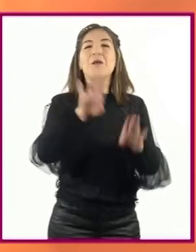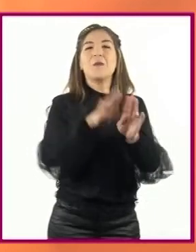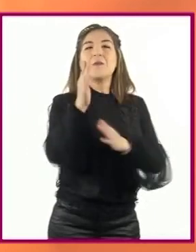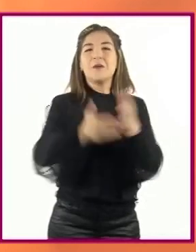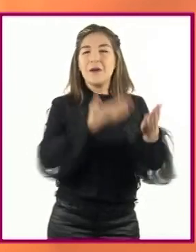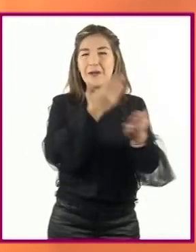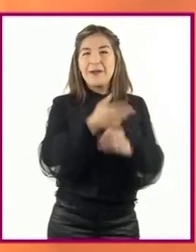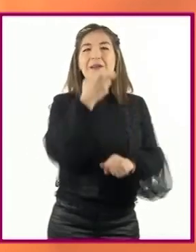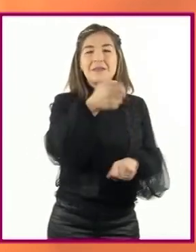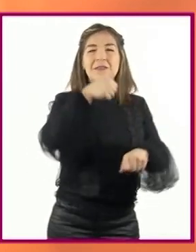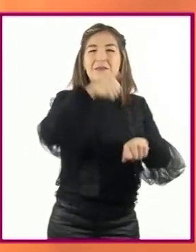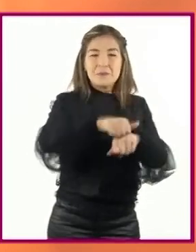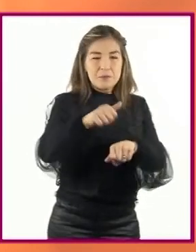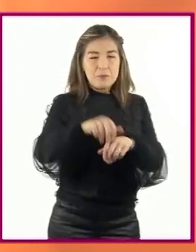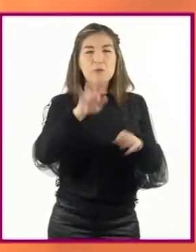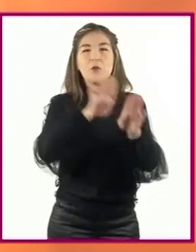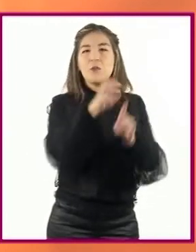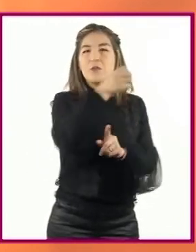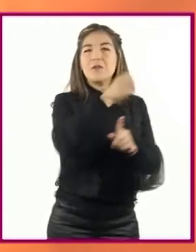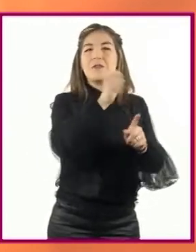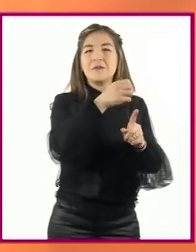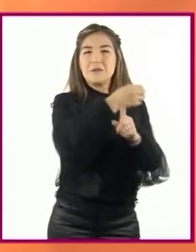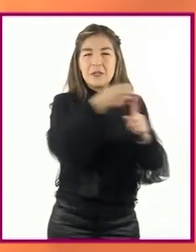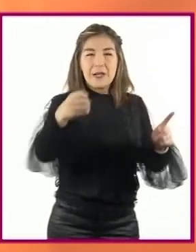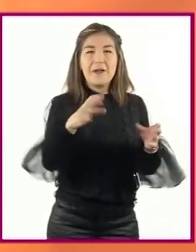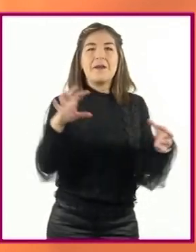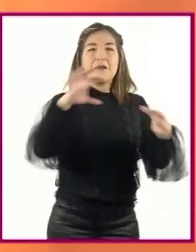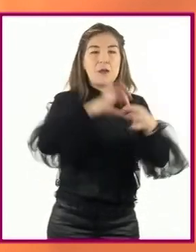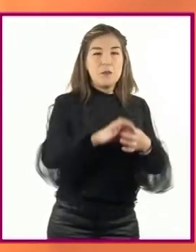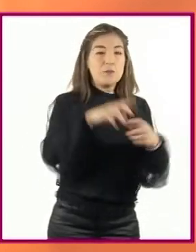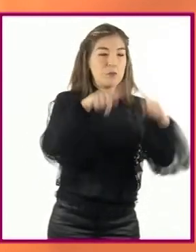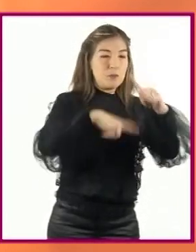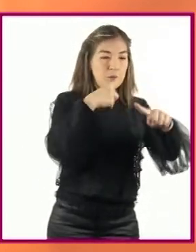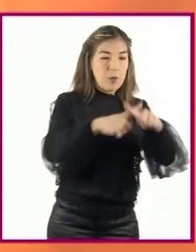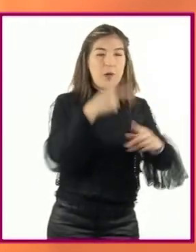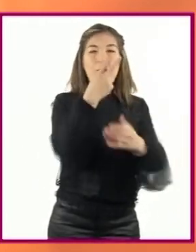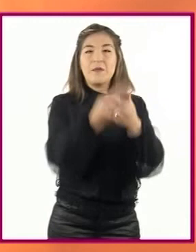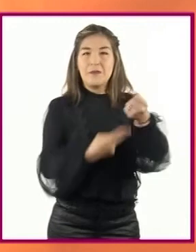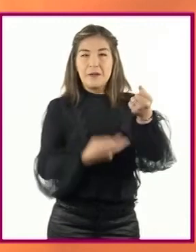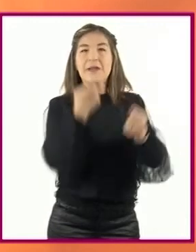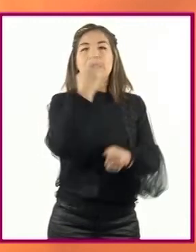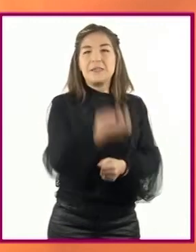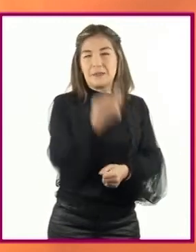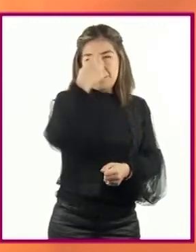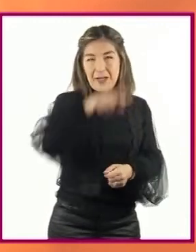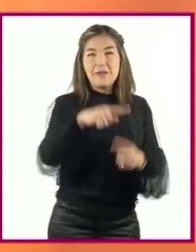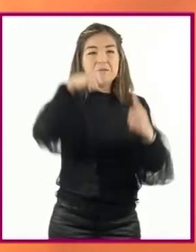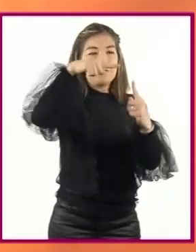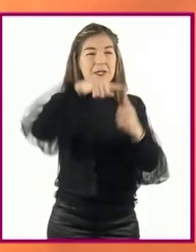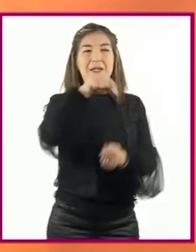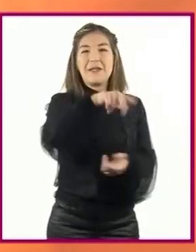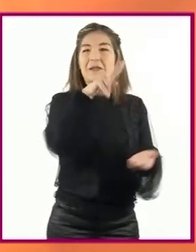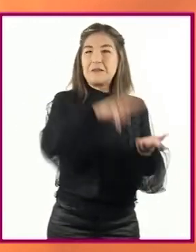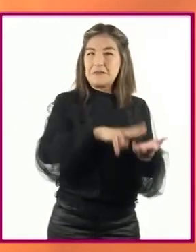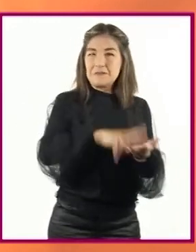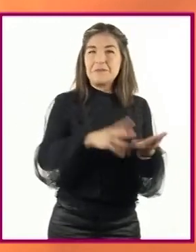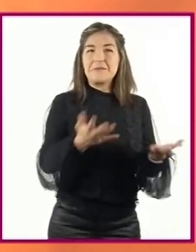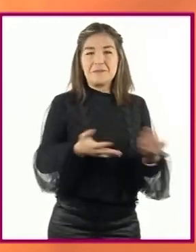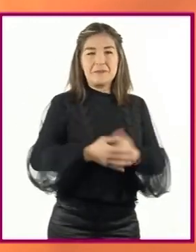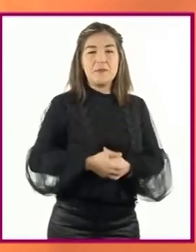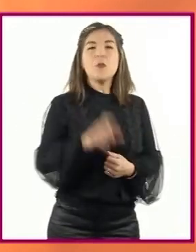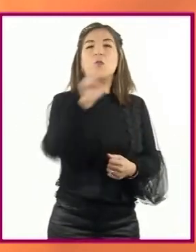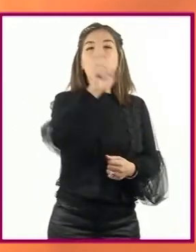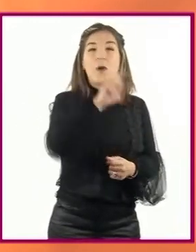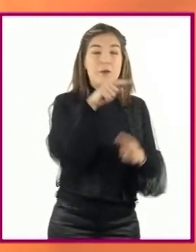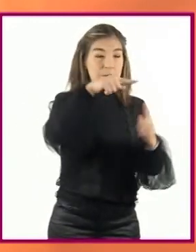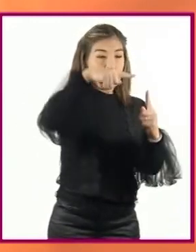para resaltar las relaciones multiplicativas entre ellas y construir un significado sobre las divisiones equivalentes cuando se